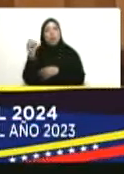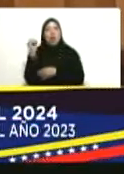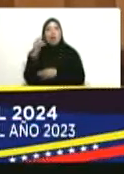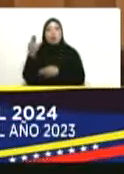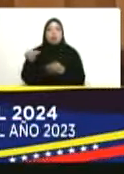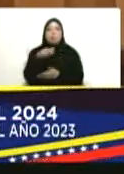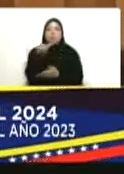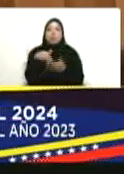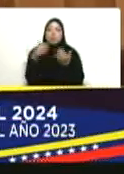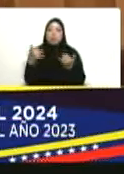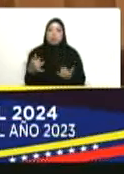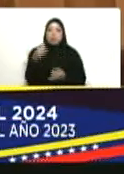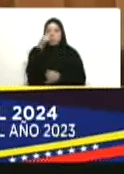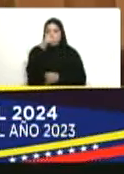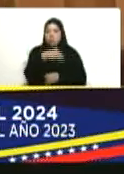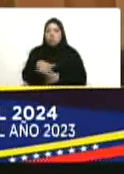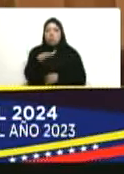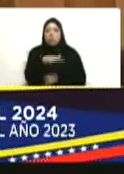Nacional.